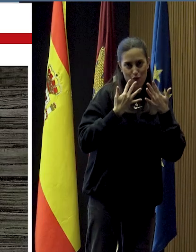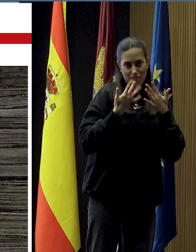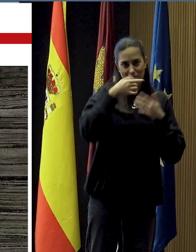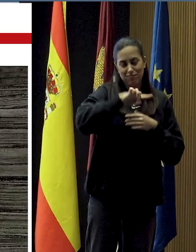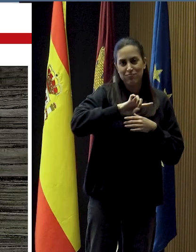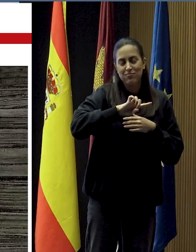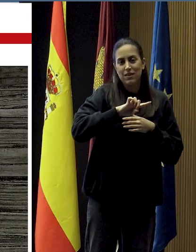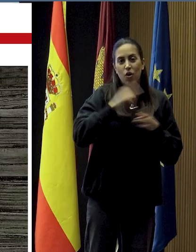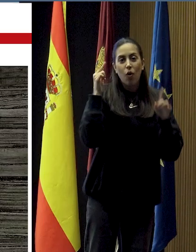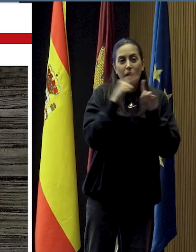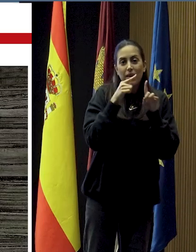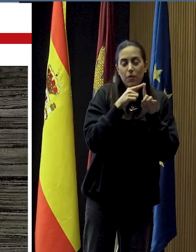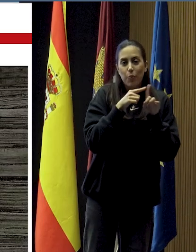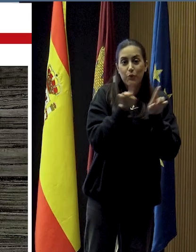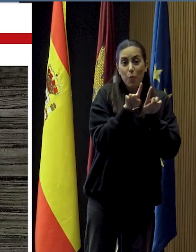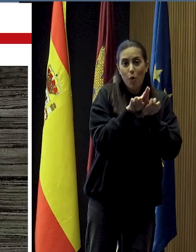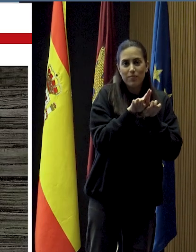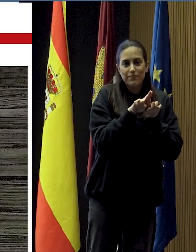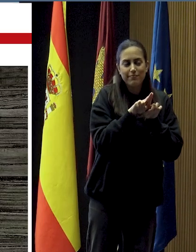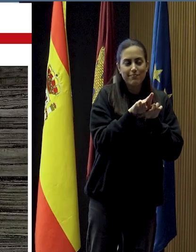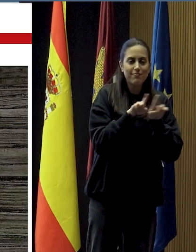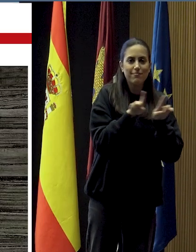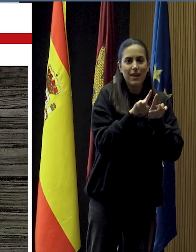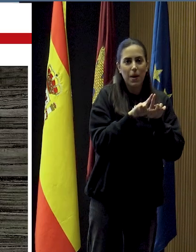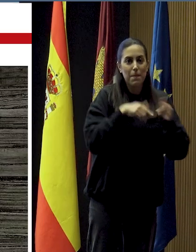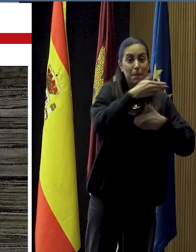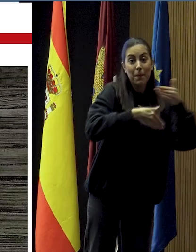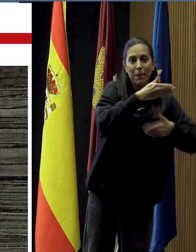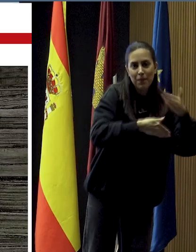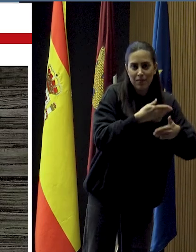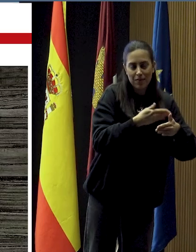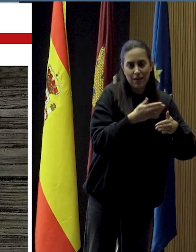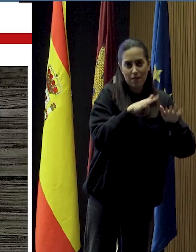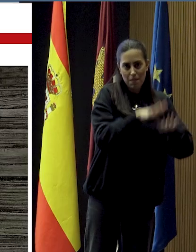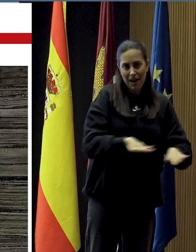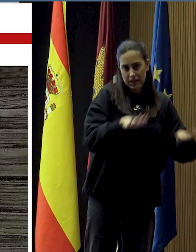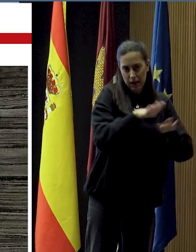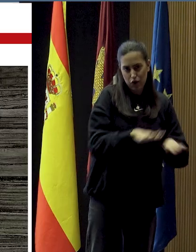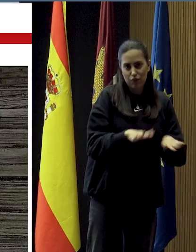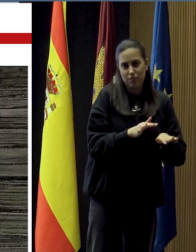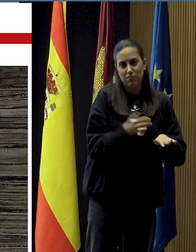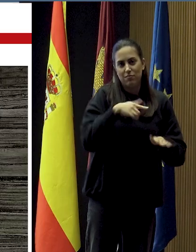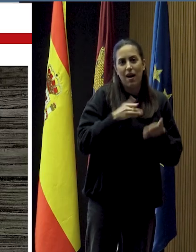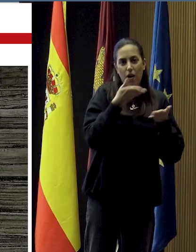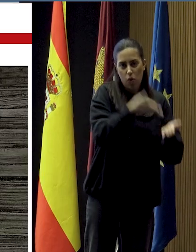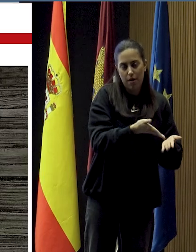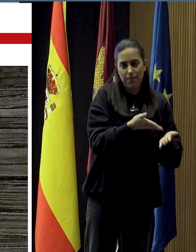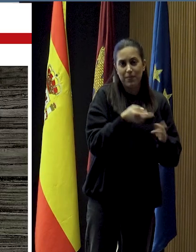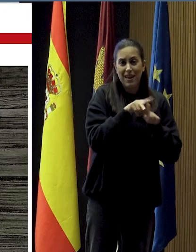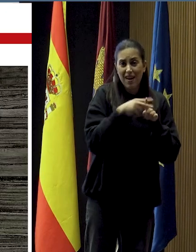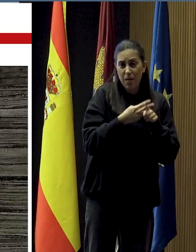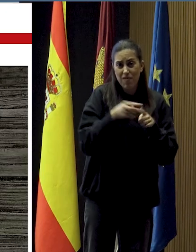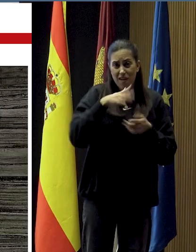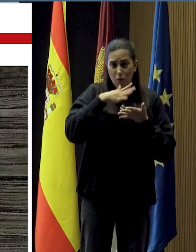posible, para intentar paliar o intentar, digamos, frenar el avance de la enfermedad en la medida de lo posible y con las herramientas